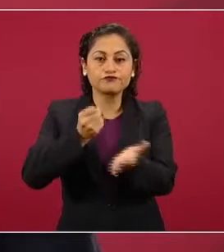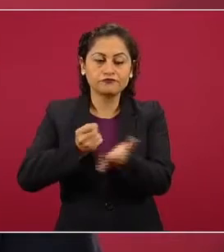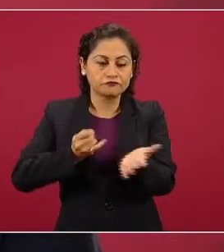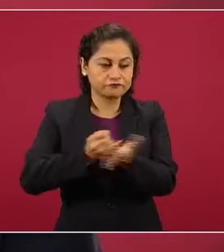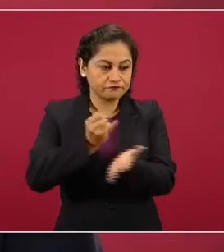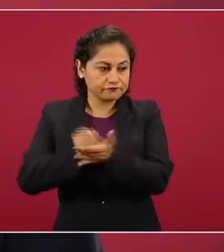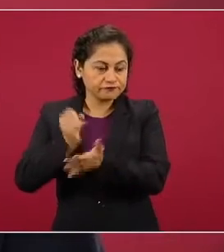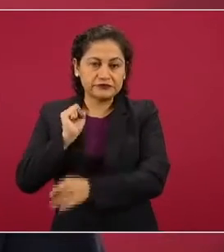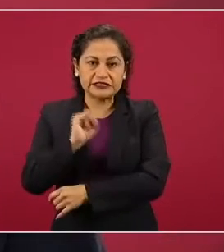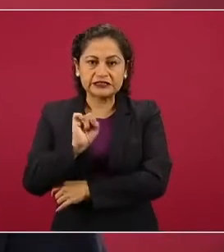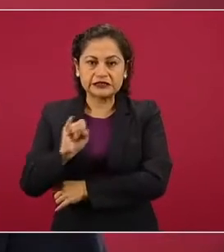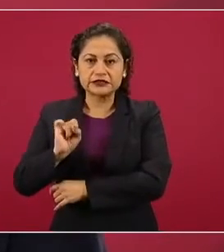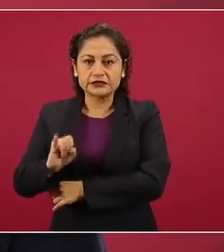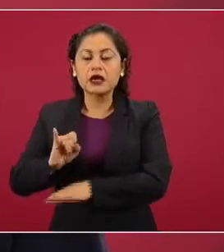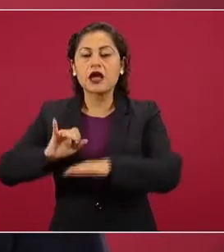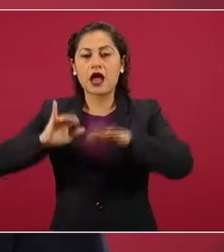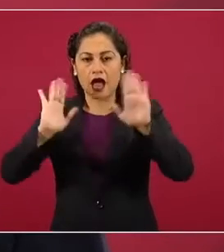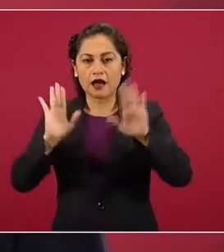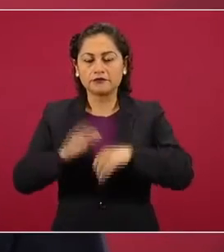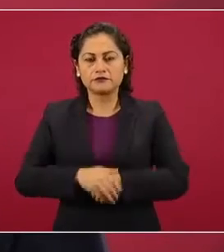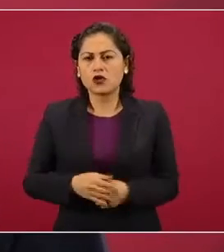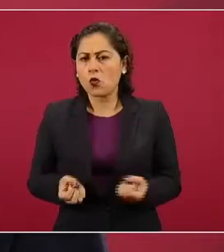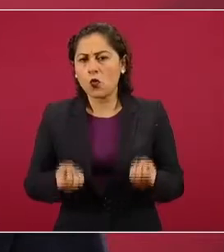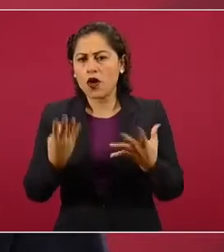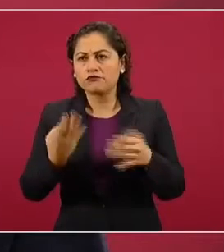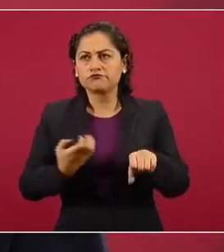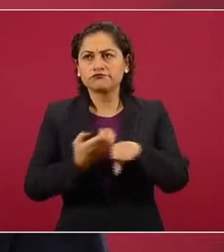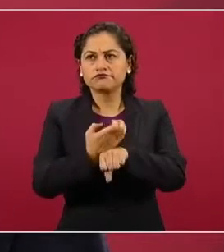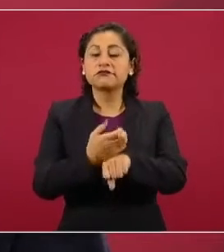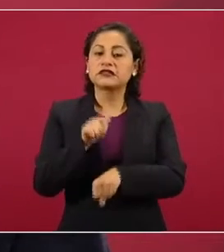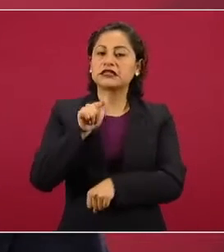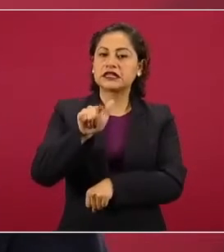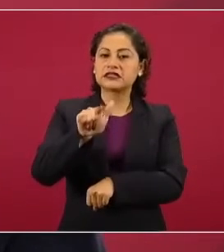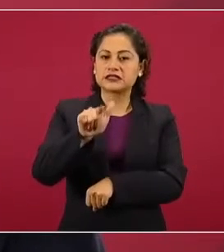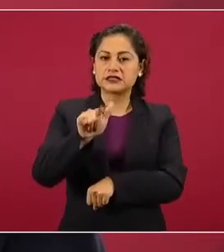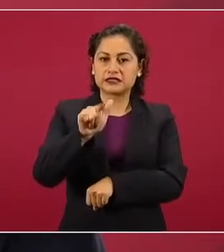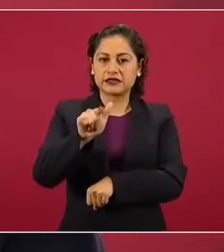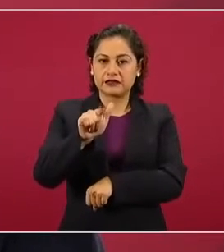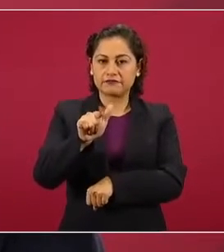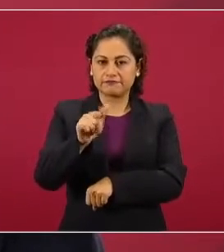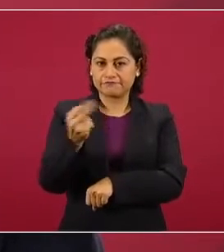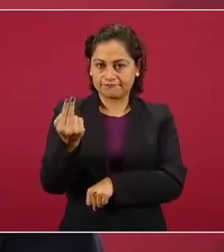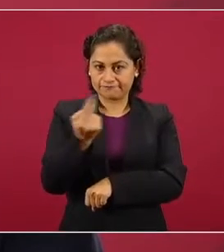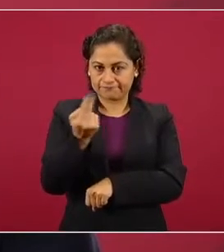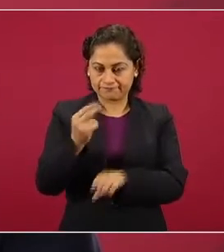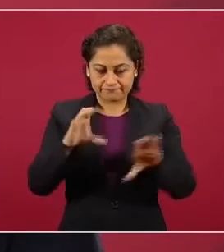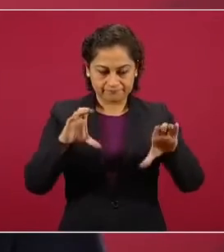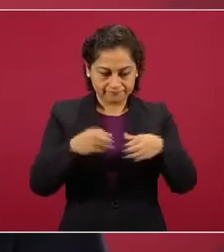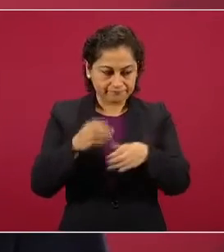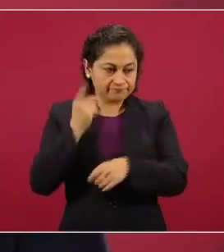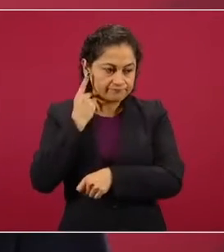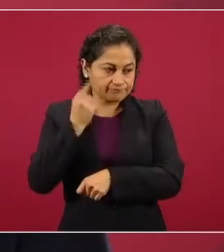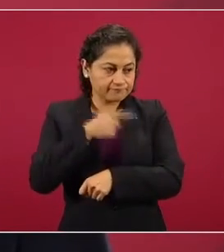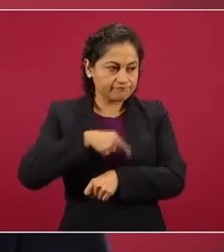Es decir, en 17 congresos locales. Y no va a